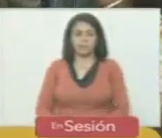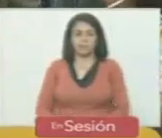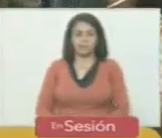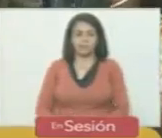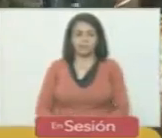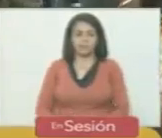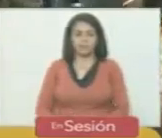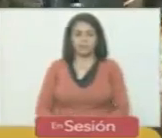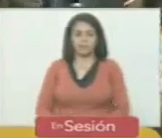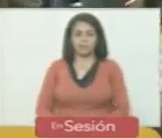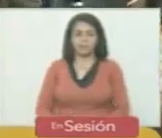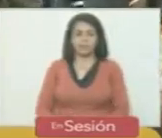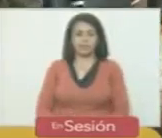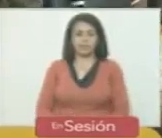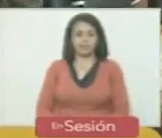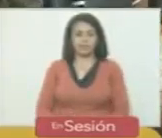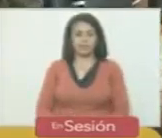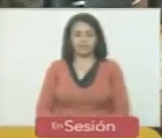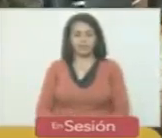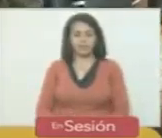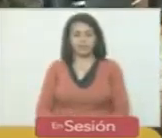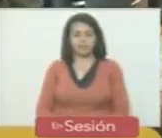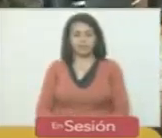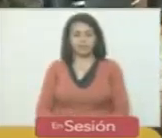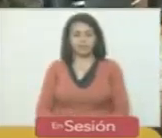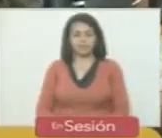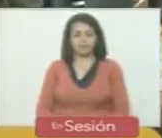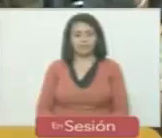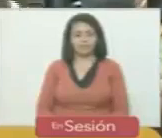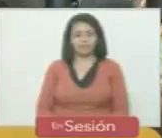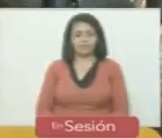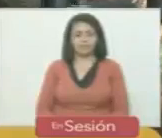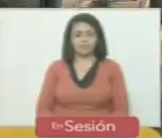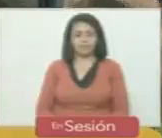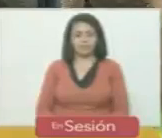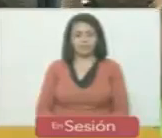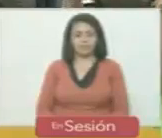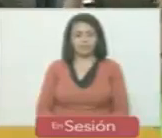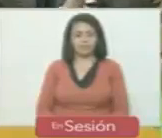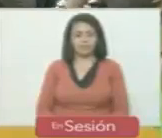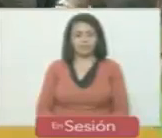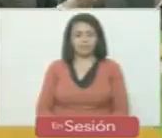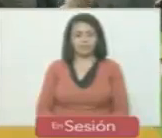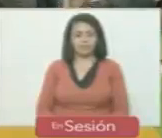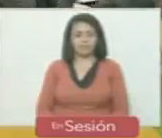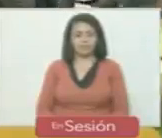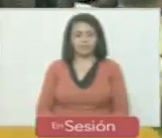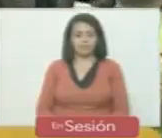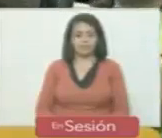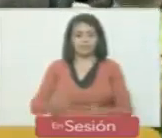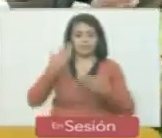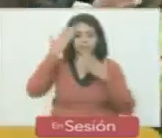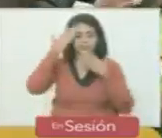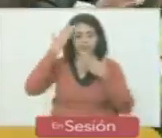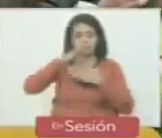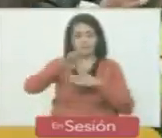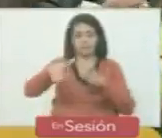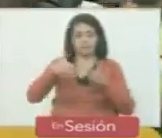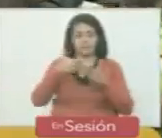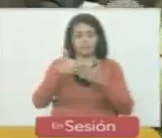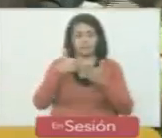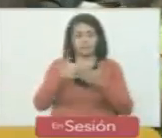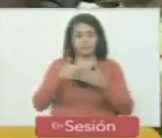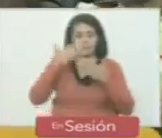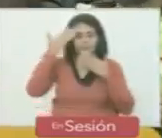Wanaikina, Rascanoya, Nahuawara Yukon, Narayakan ya, Tasaka y ya. Un saludo para todas y todos,